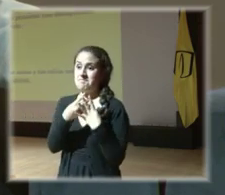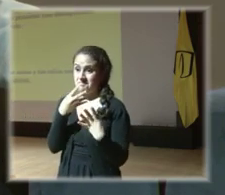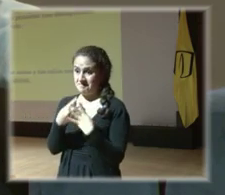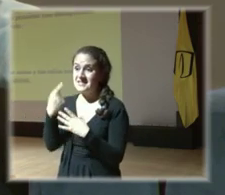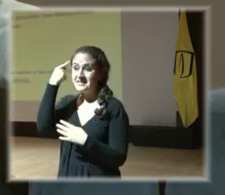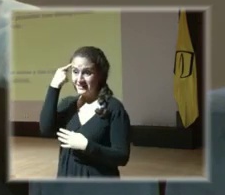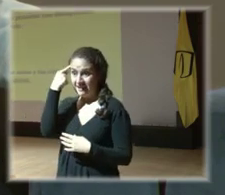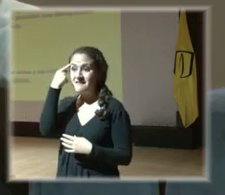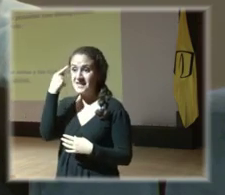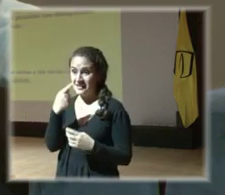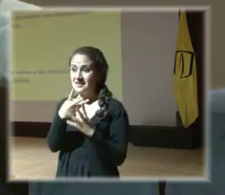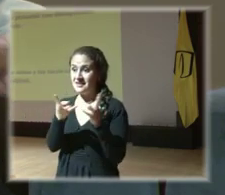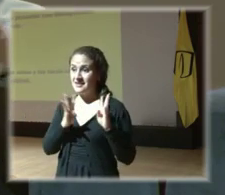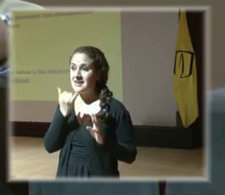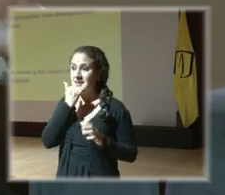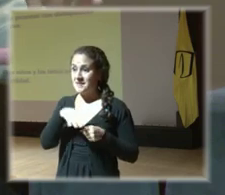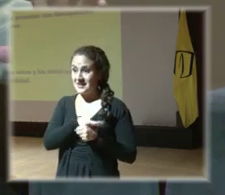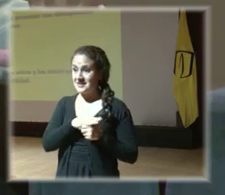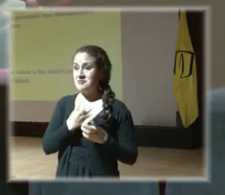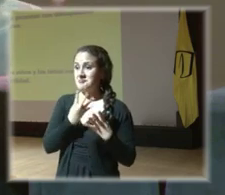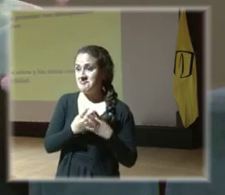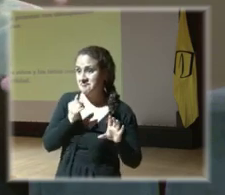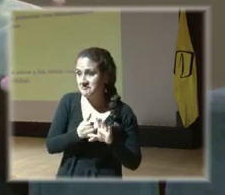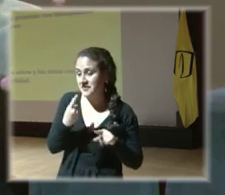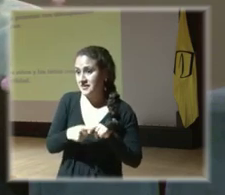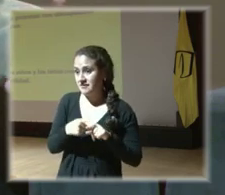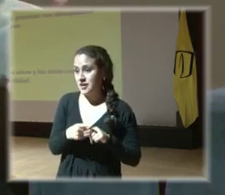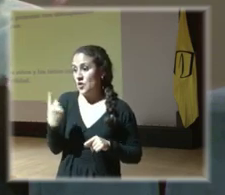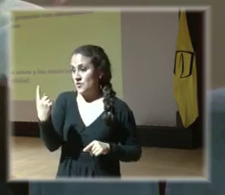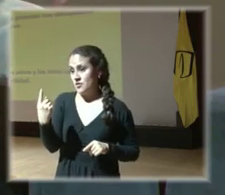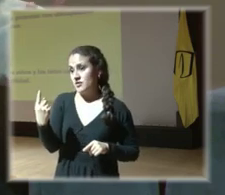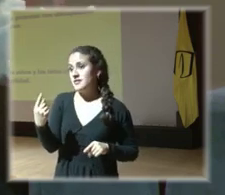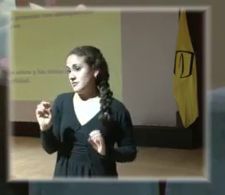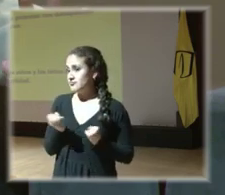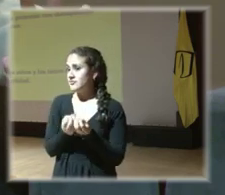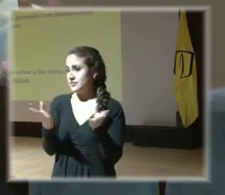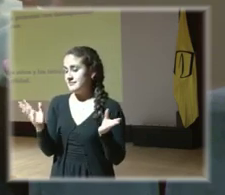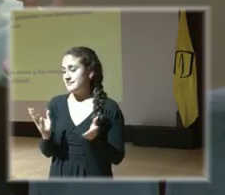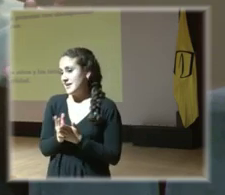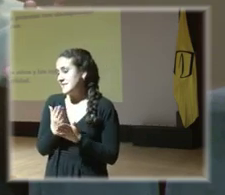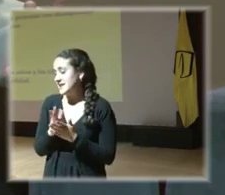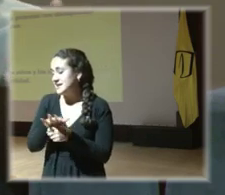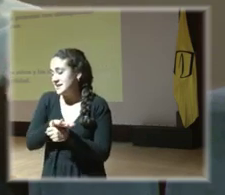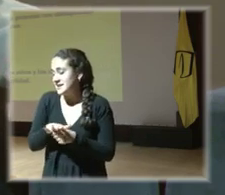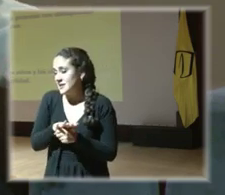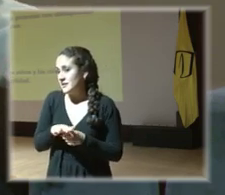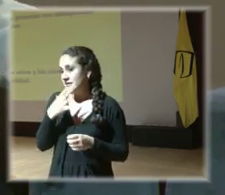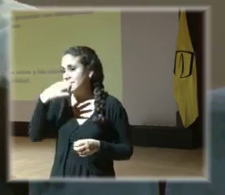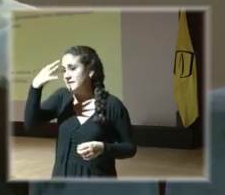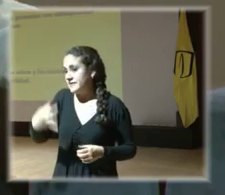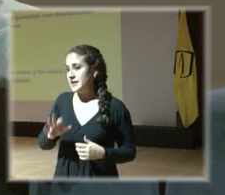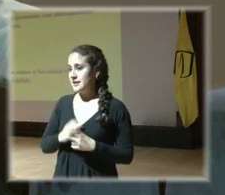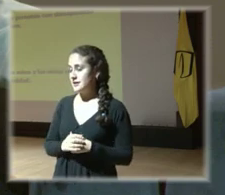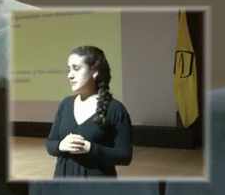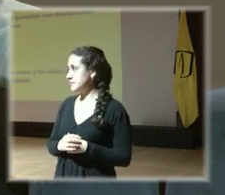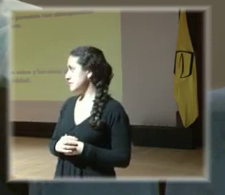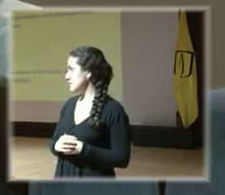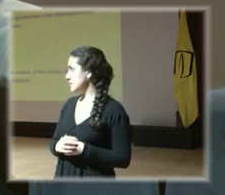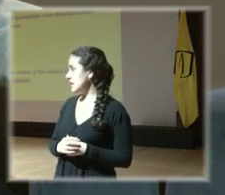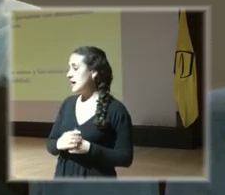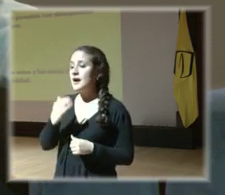los reclusorios, que es independiente de lo que le pasó a él y que sí, es verdad que si en el